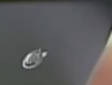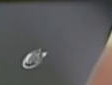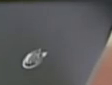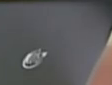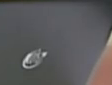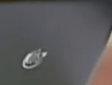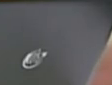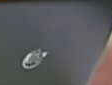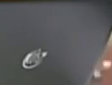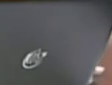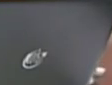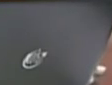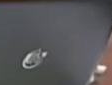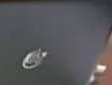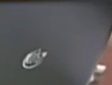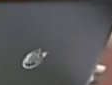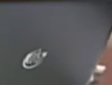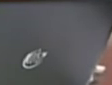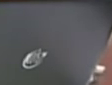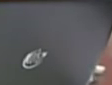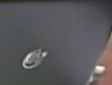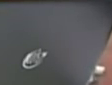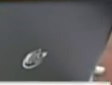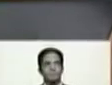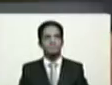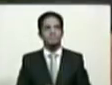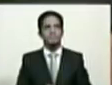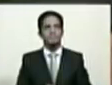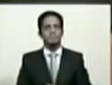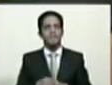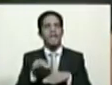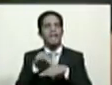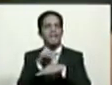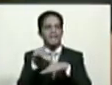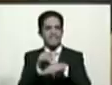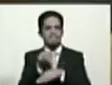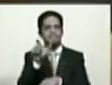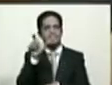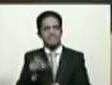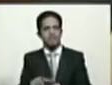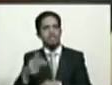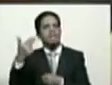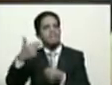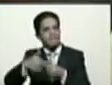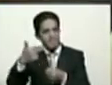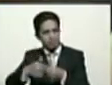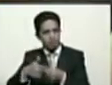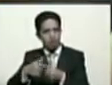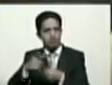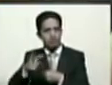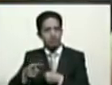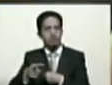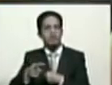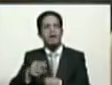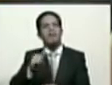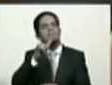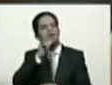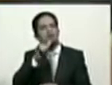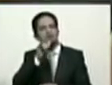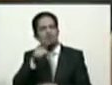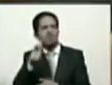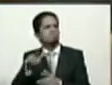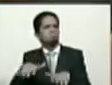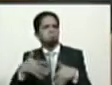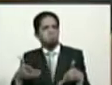el nosotros avanzamos con más información es por ello que el ministro de popular para el petróleo manuel quevedo denunció los atentados